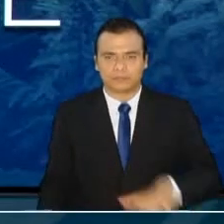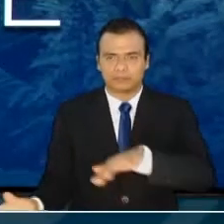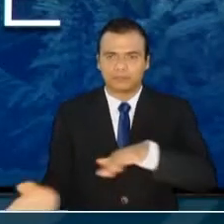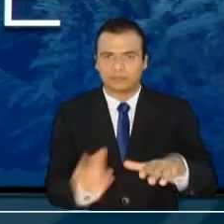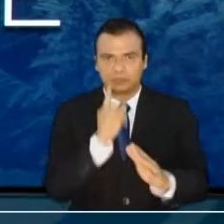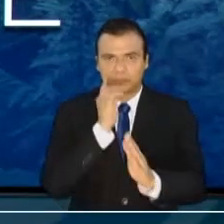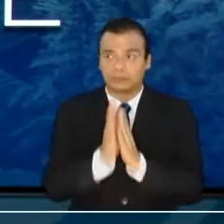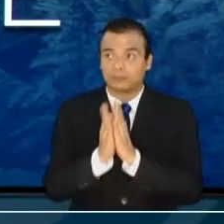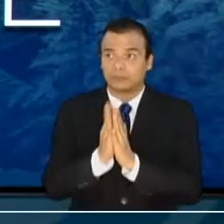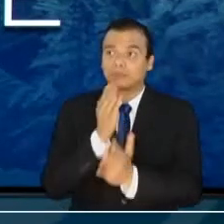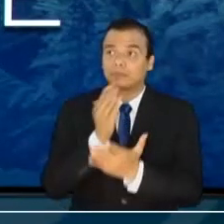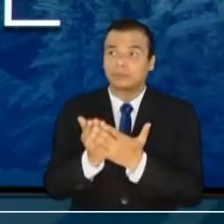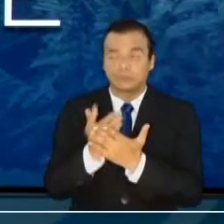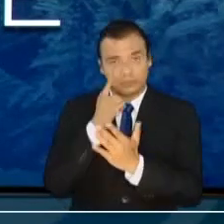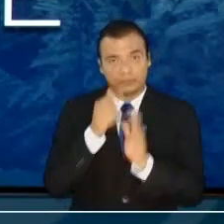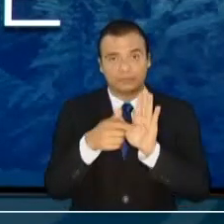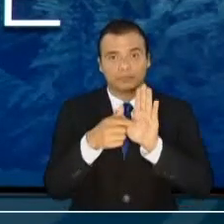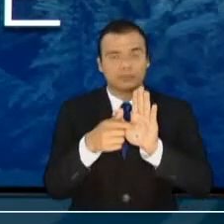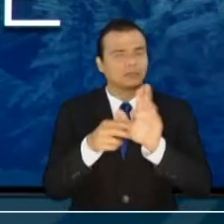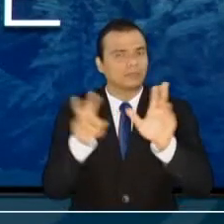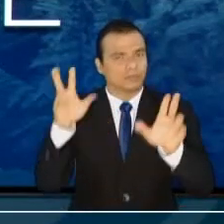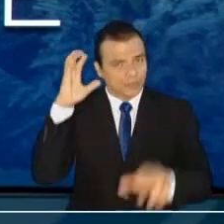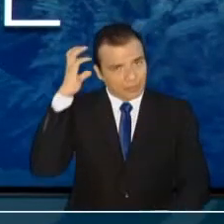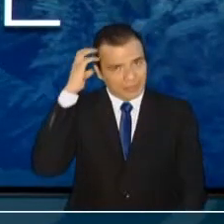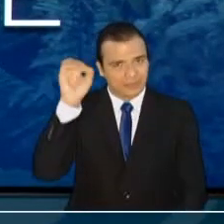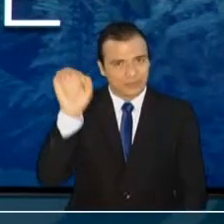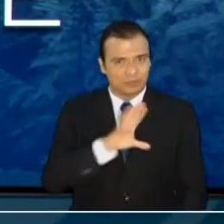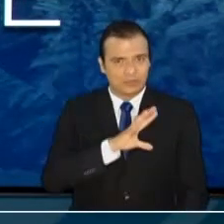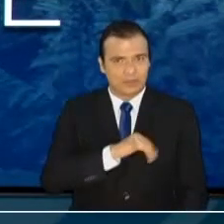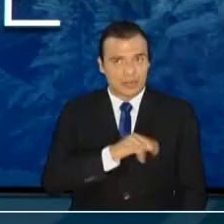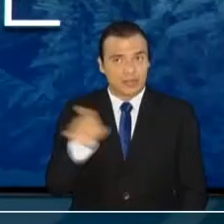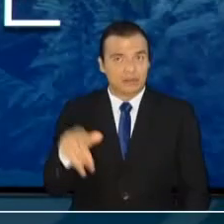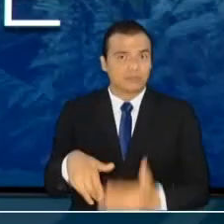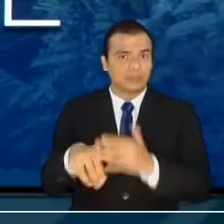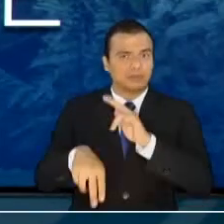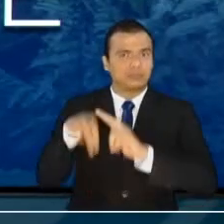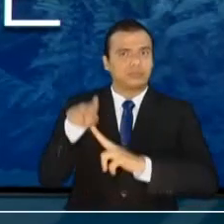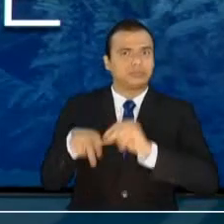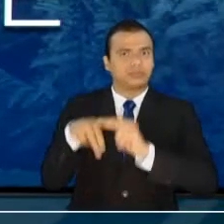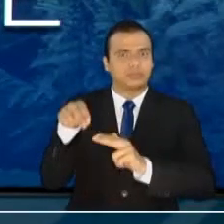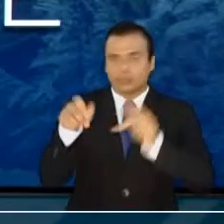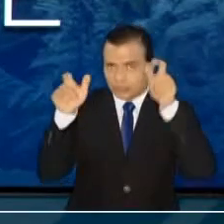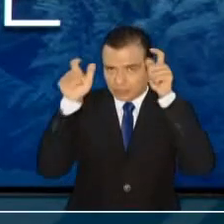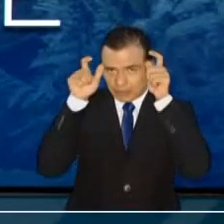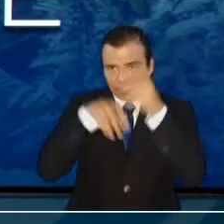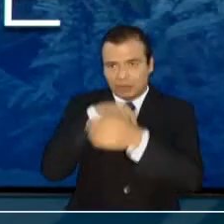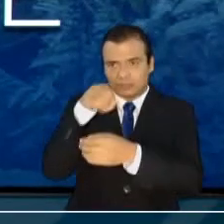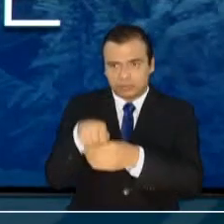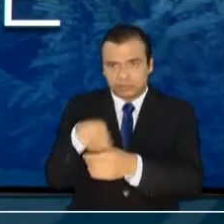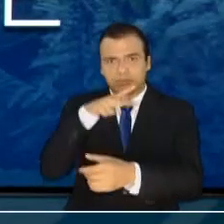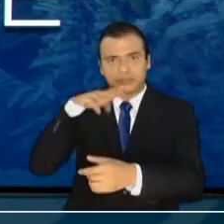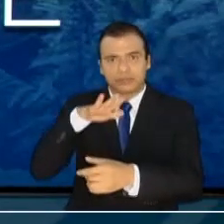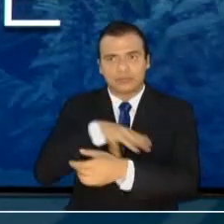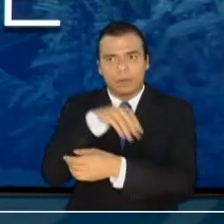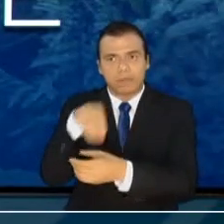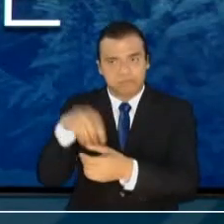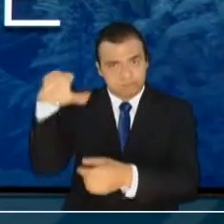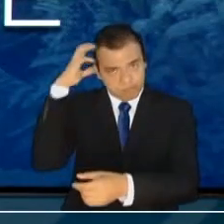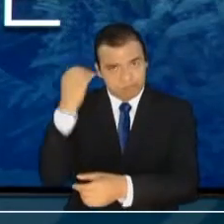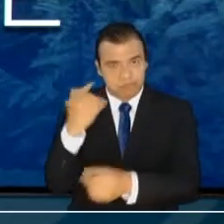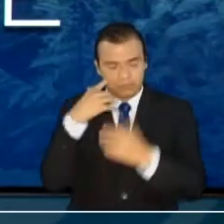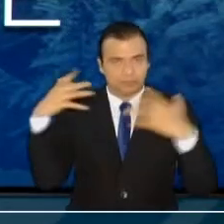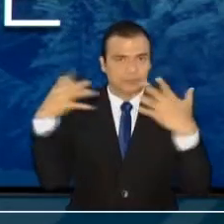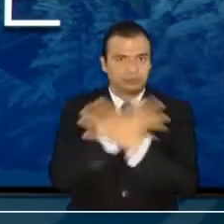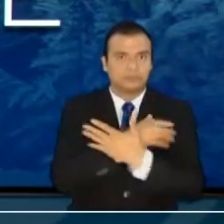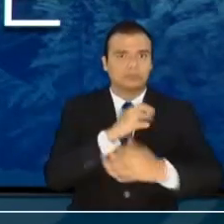Gracias, Nicolás. Y miren, hay polémica por el anuncio de la construcción de un proyecto ganadero en una zona sensible ambientalmente. La CBC advirtió que el